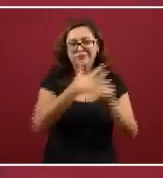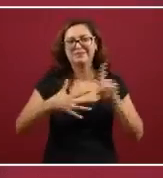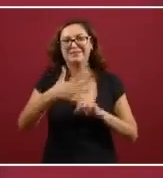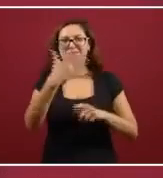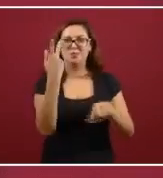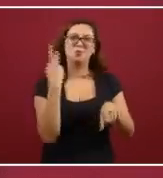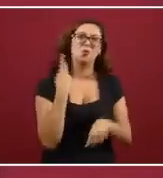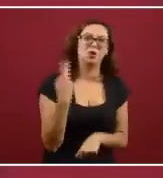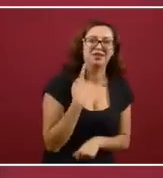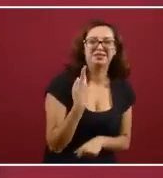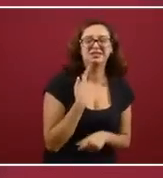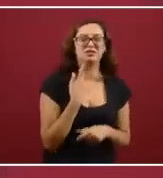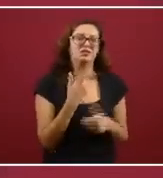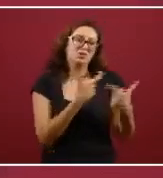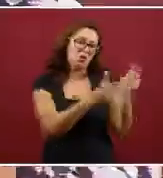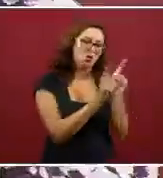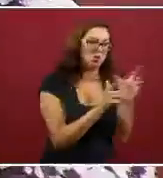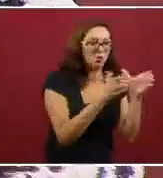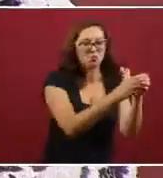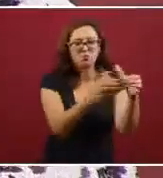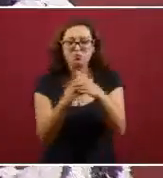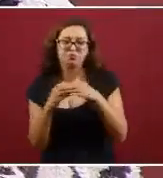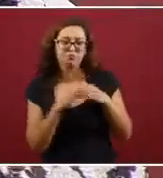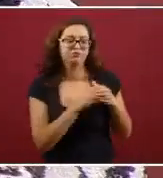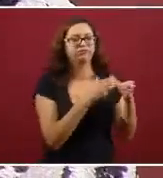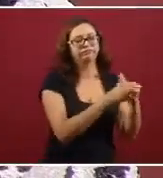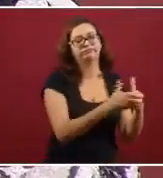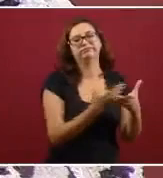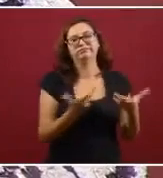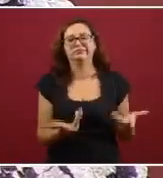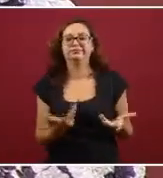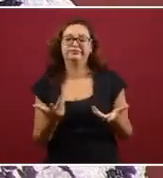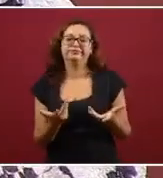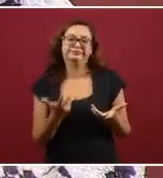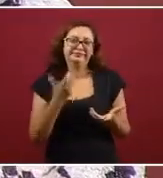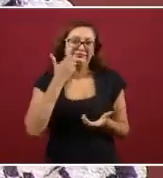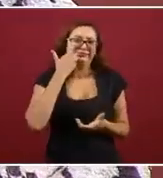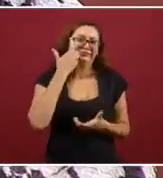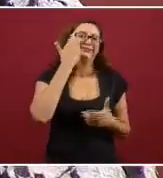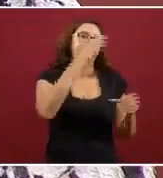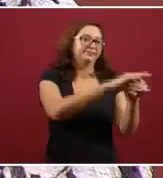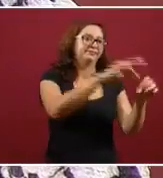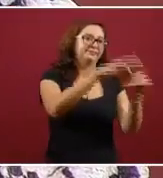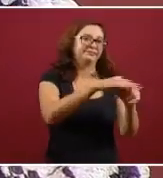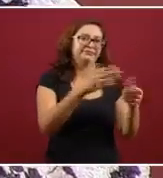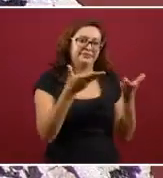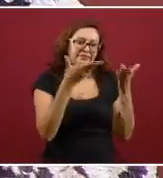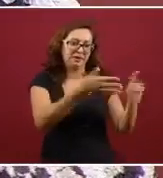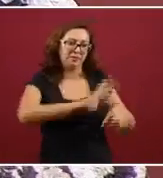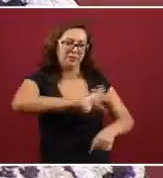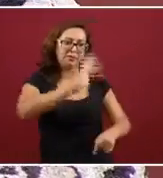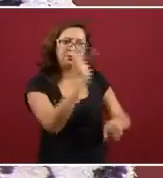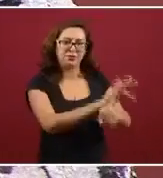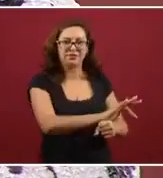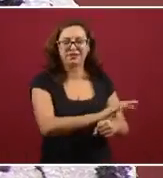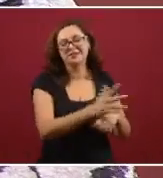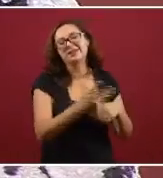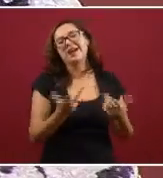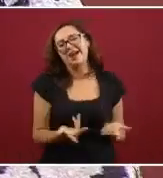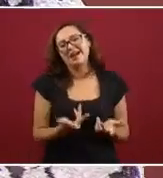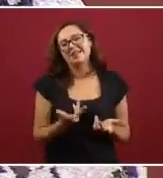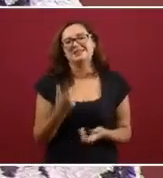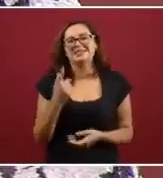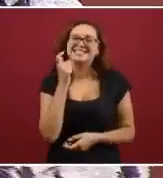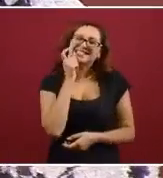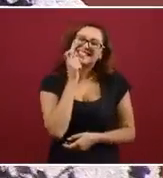hay grupos interesados en pues, satisfacer a los votantes de ese estado. Y este es un buen